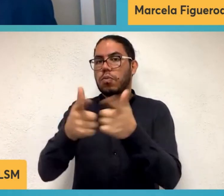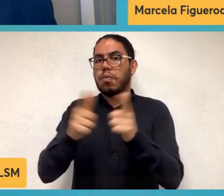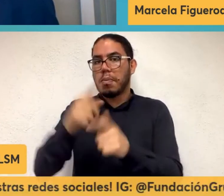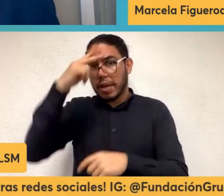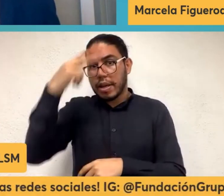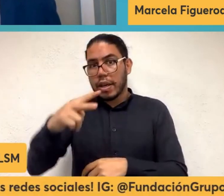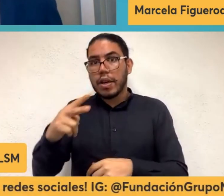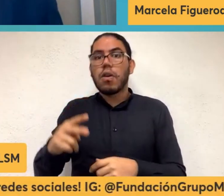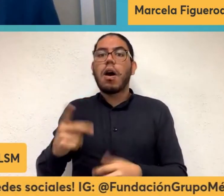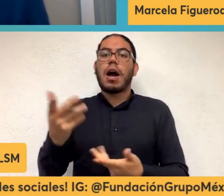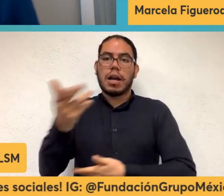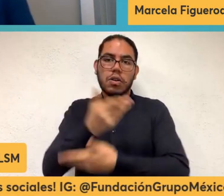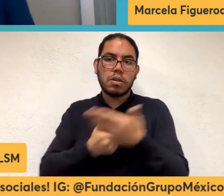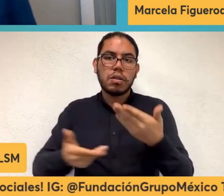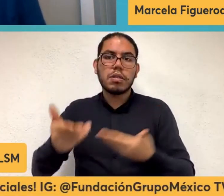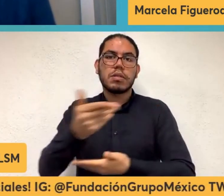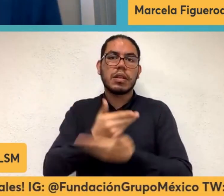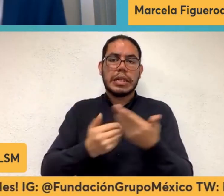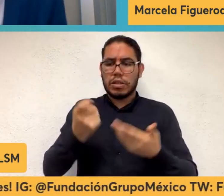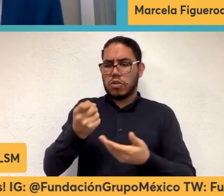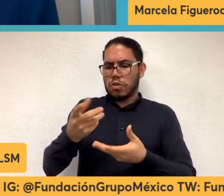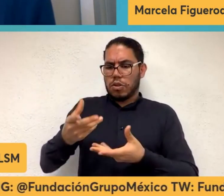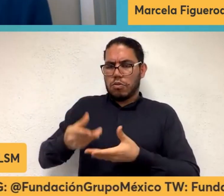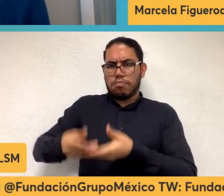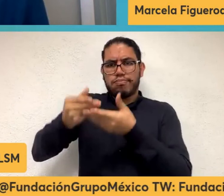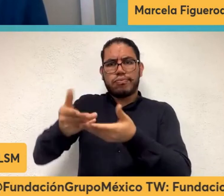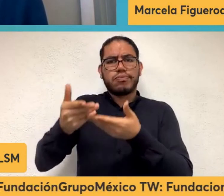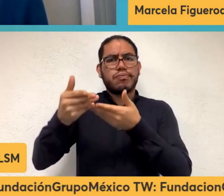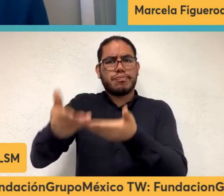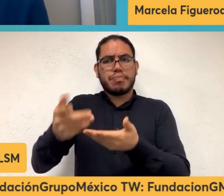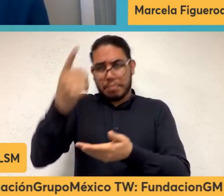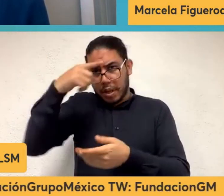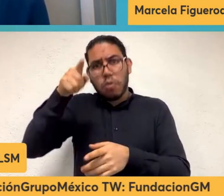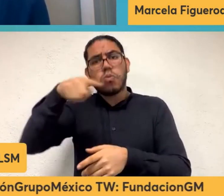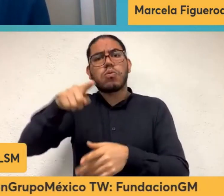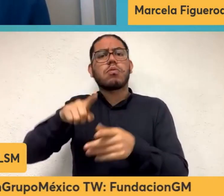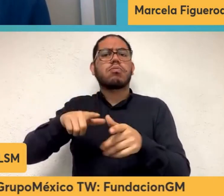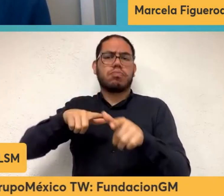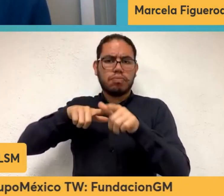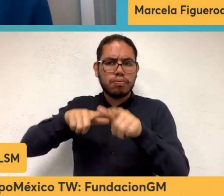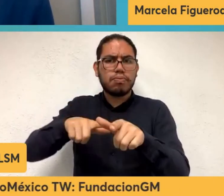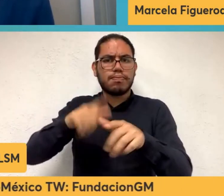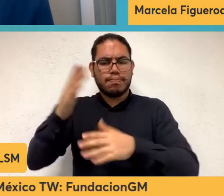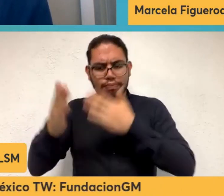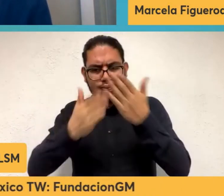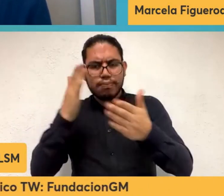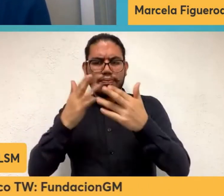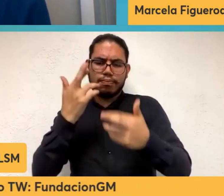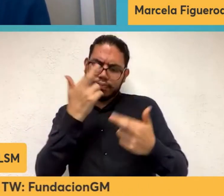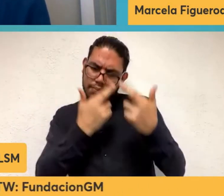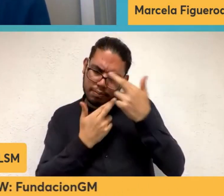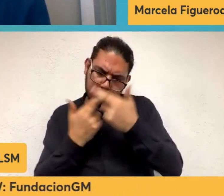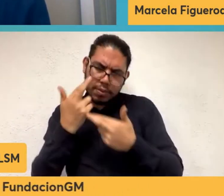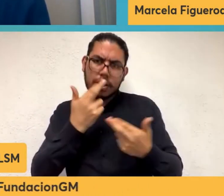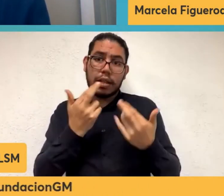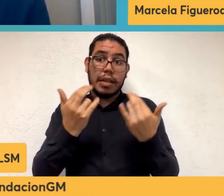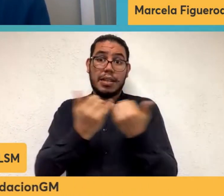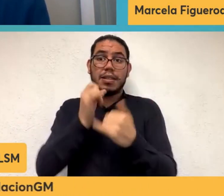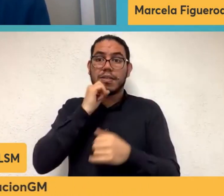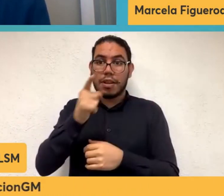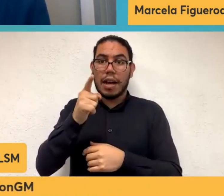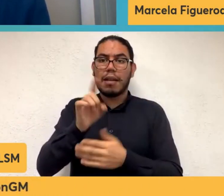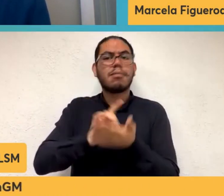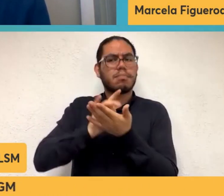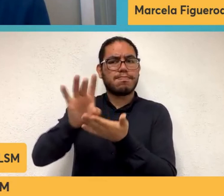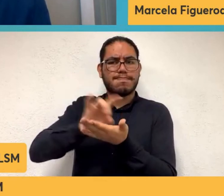todo este material para que ustedes continúen estudiándolo y lo revisen. Y entonces este acordeón también ya lo vamos a tener